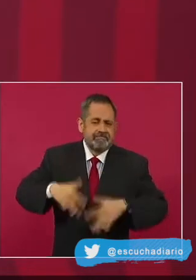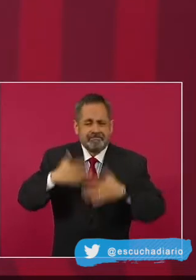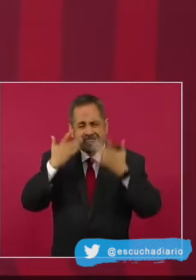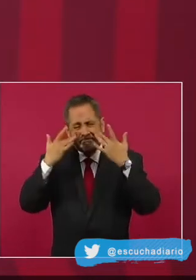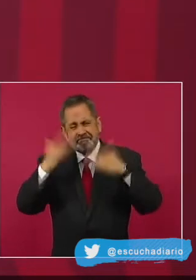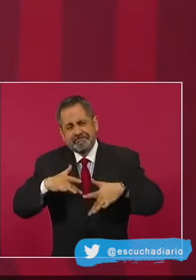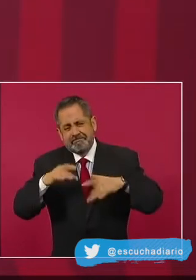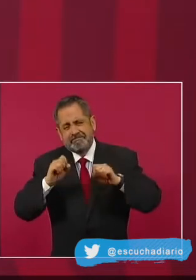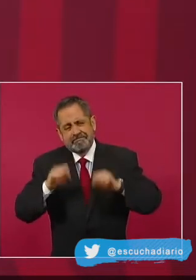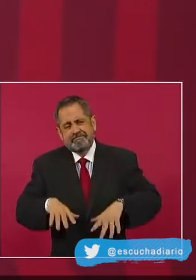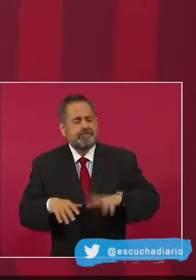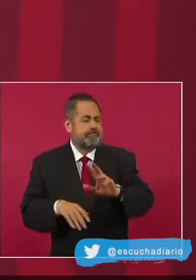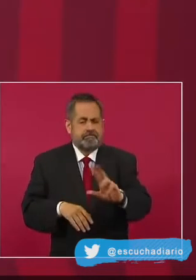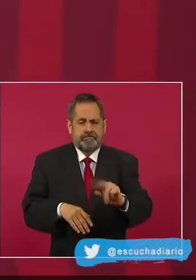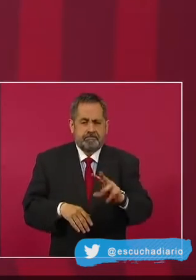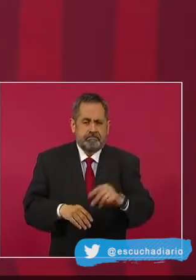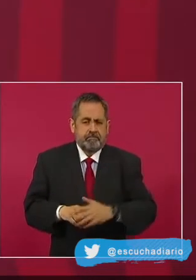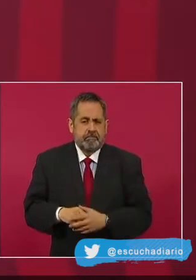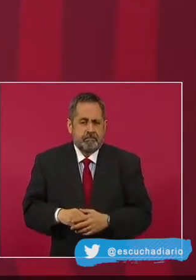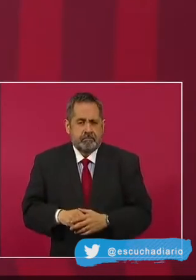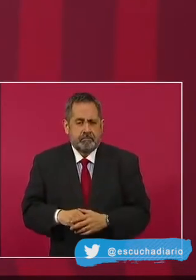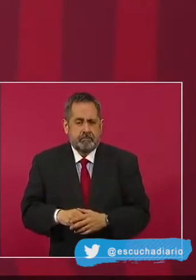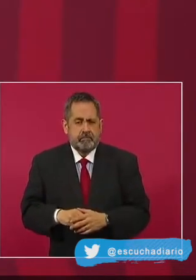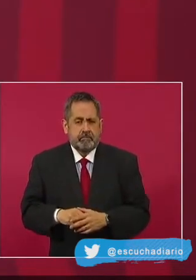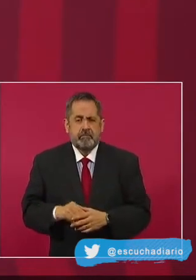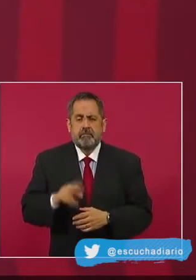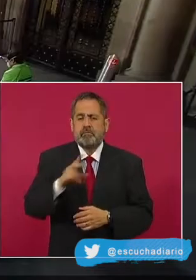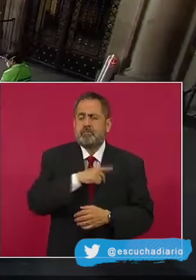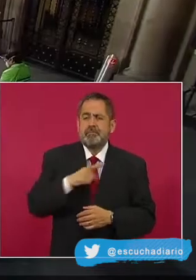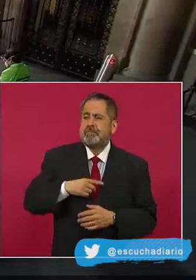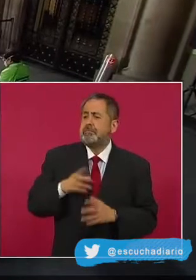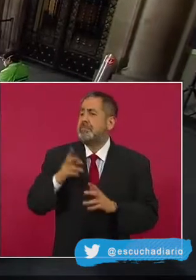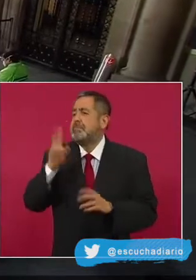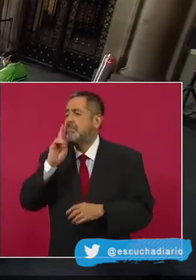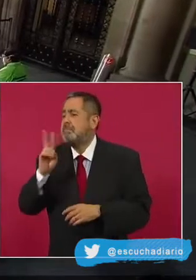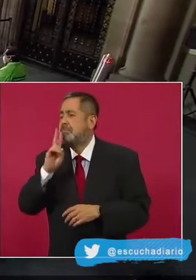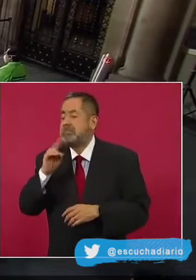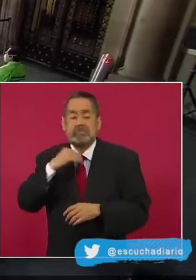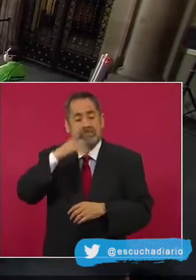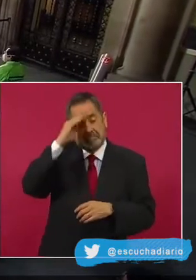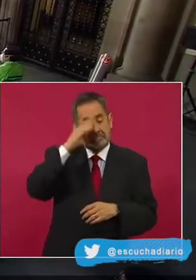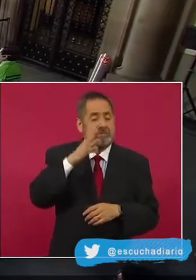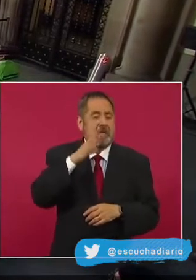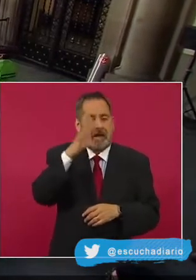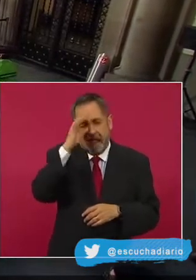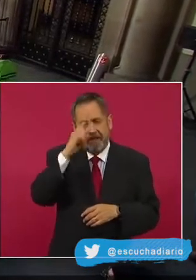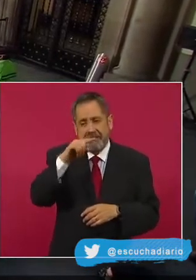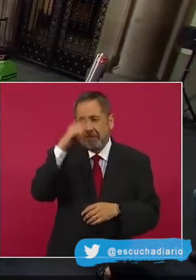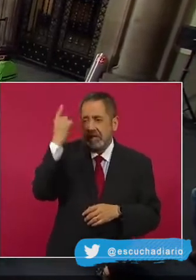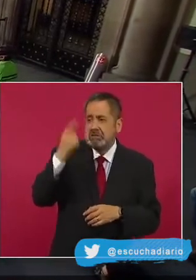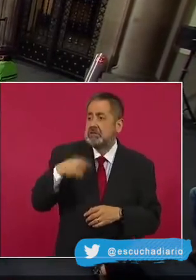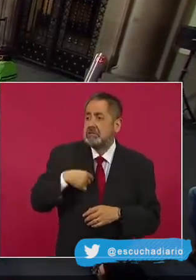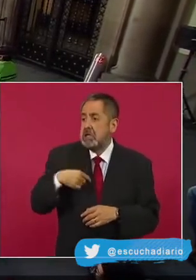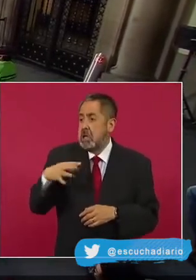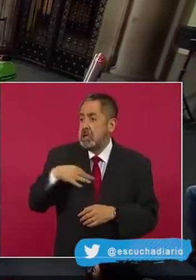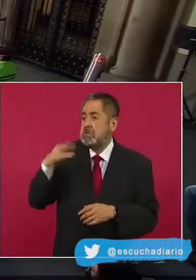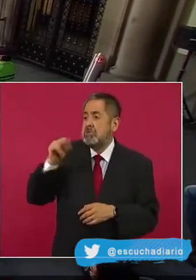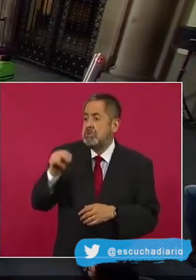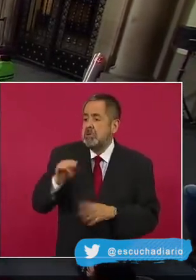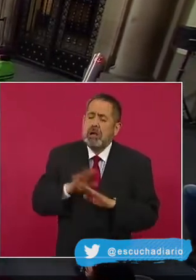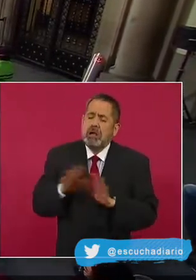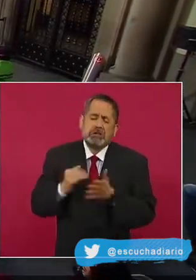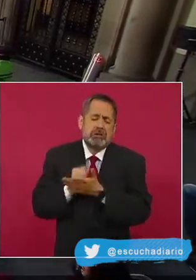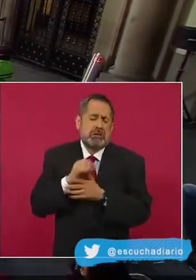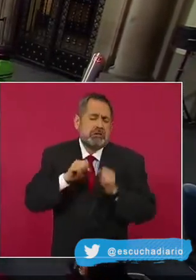llevar a cabo la consulta sobre revocación de mandato. Esto expresa la poca conciencia de los consejeros que solo buscan lucrar con la